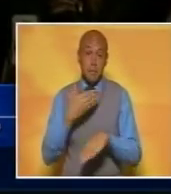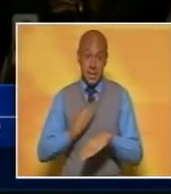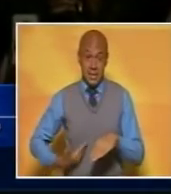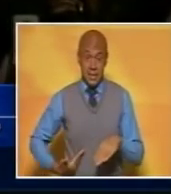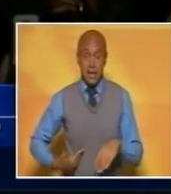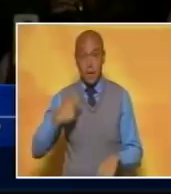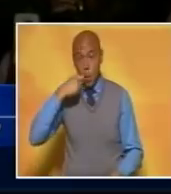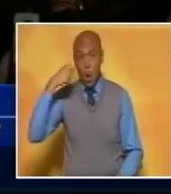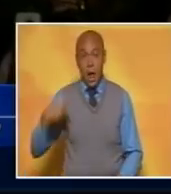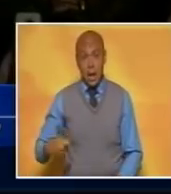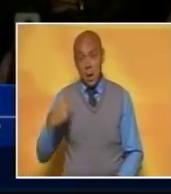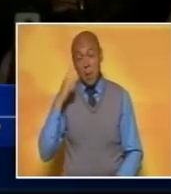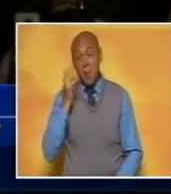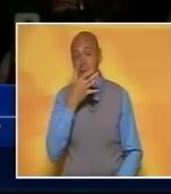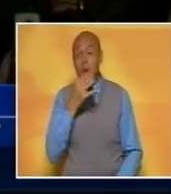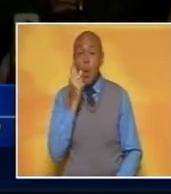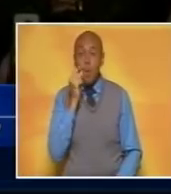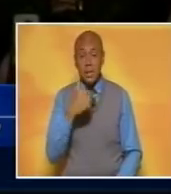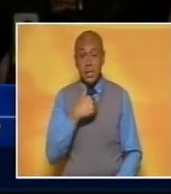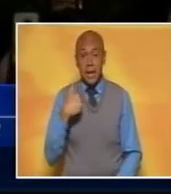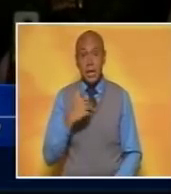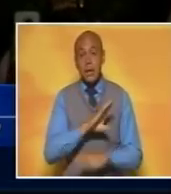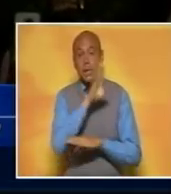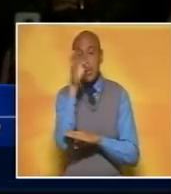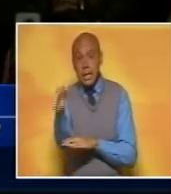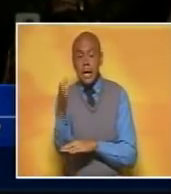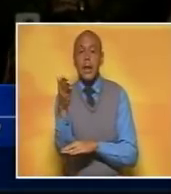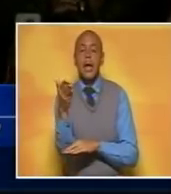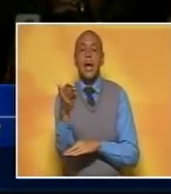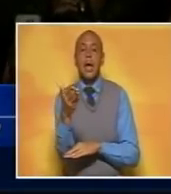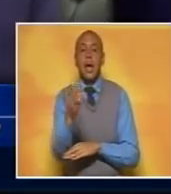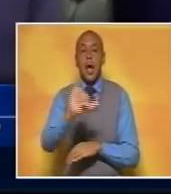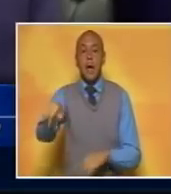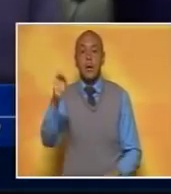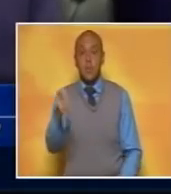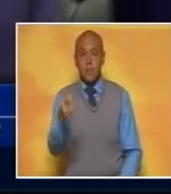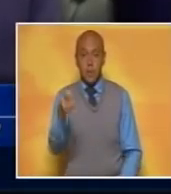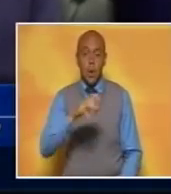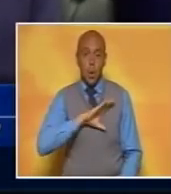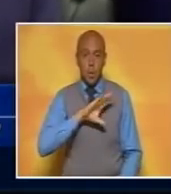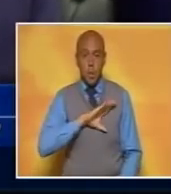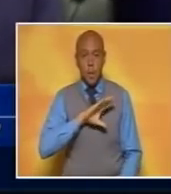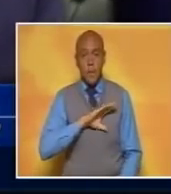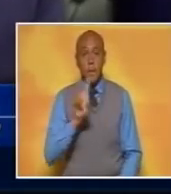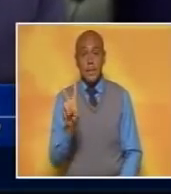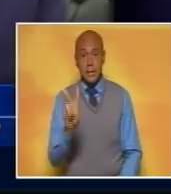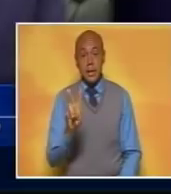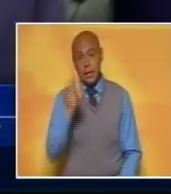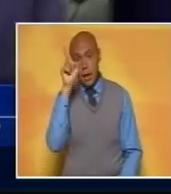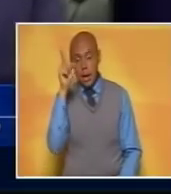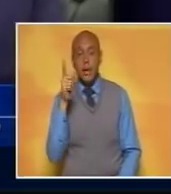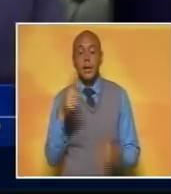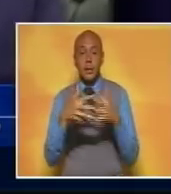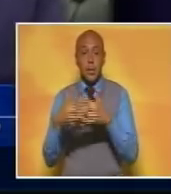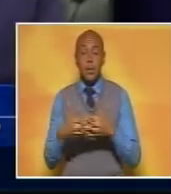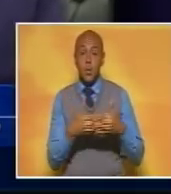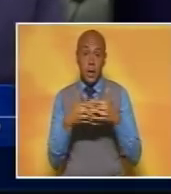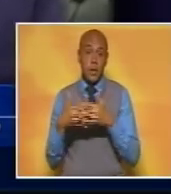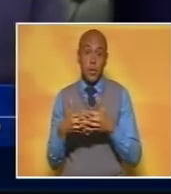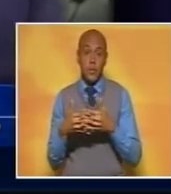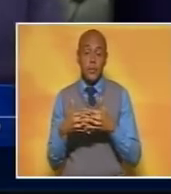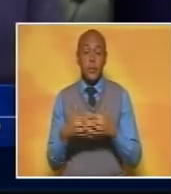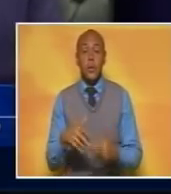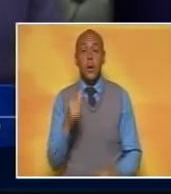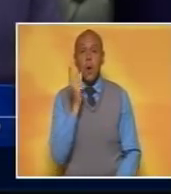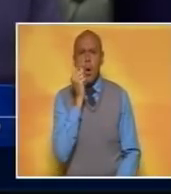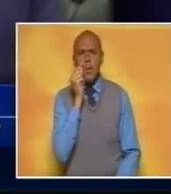su comparecencia en un tribunal de Virginia este jueves, según indicó el diario The Wall Street Journal. Los 2 hombres serían